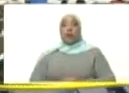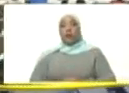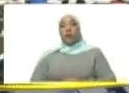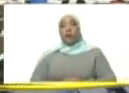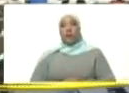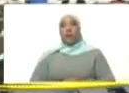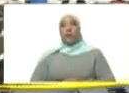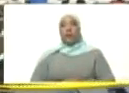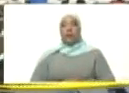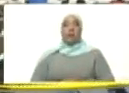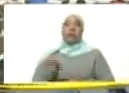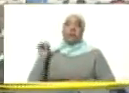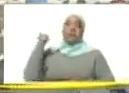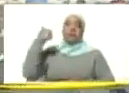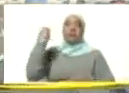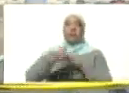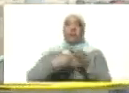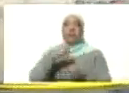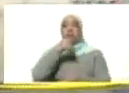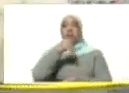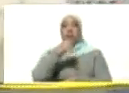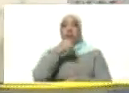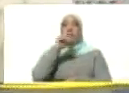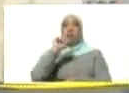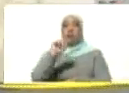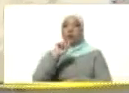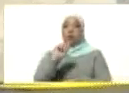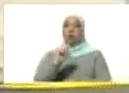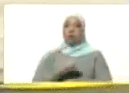Es una trayectoria que se va marcando